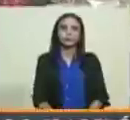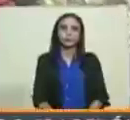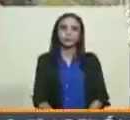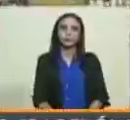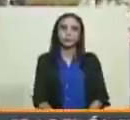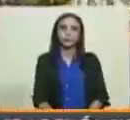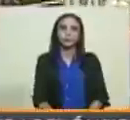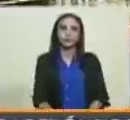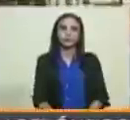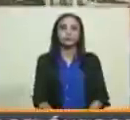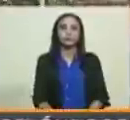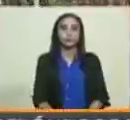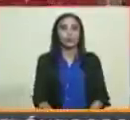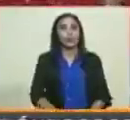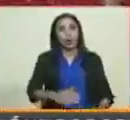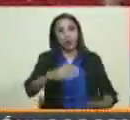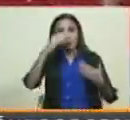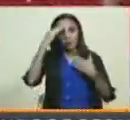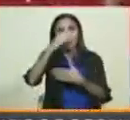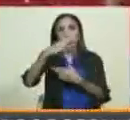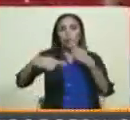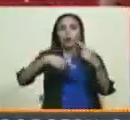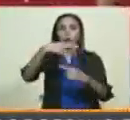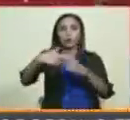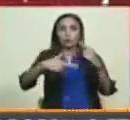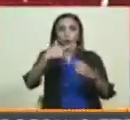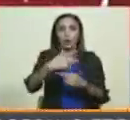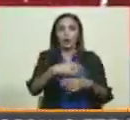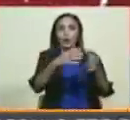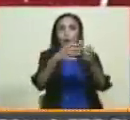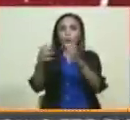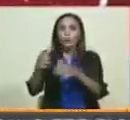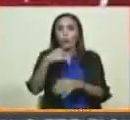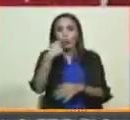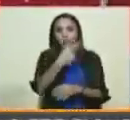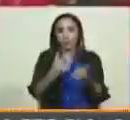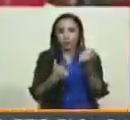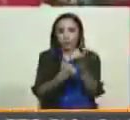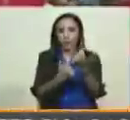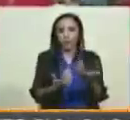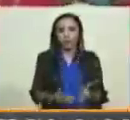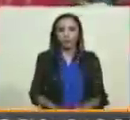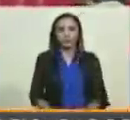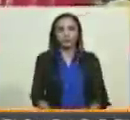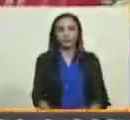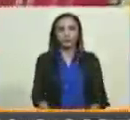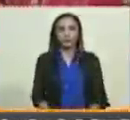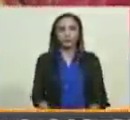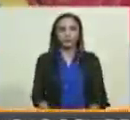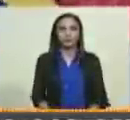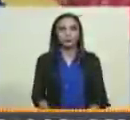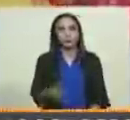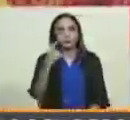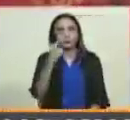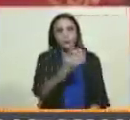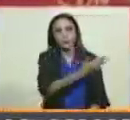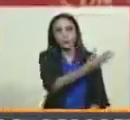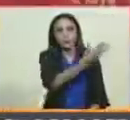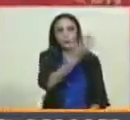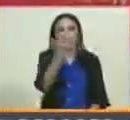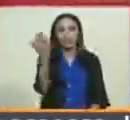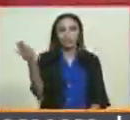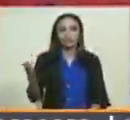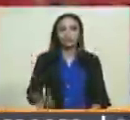Un saludo revolucionario al Gran Polo Patriótico. Al PCB,